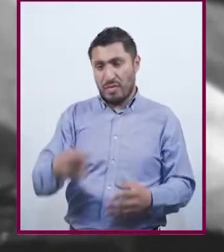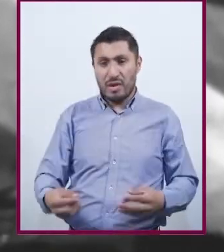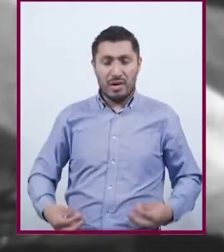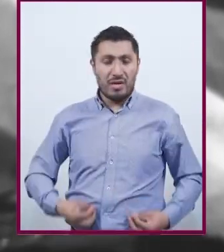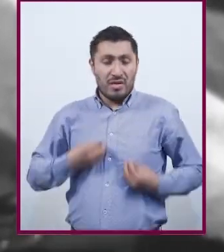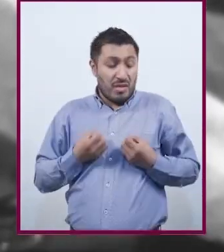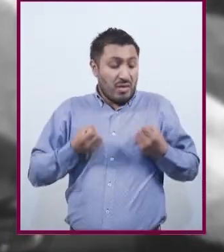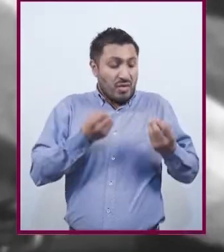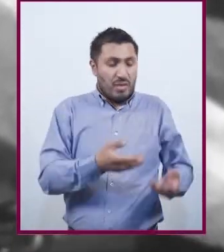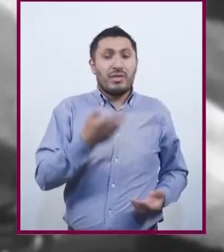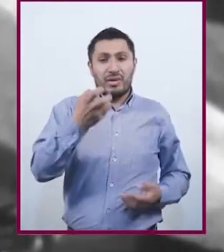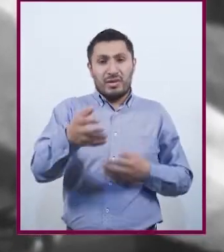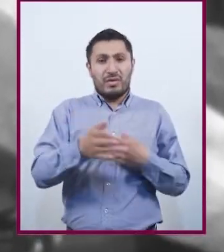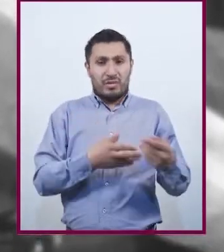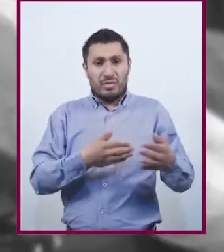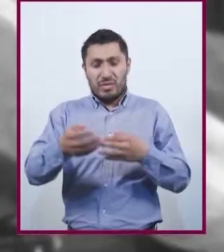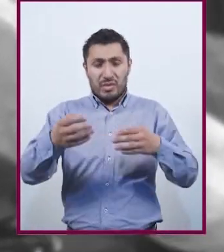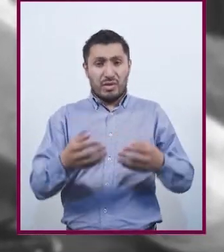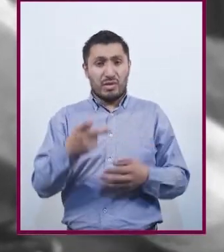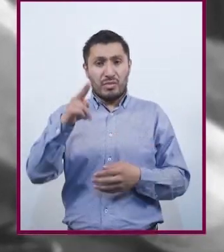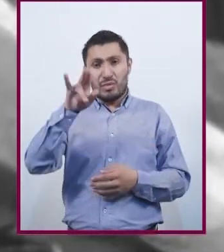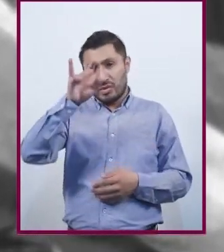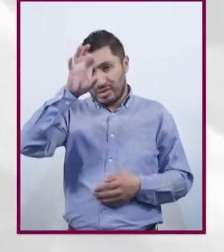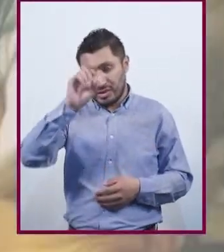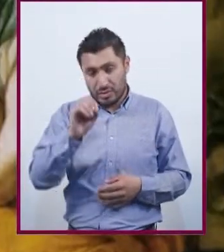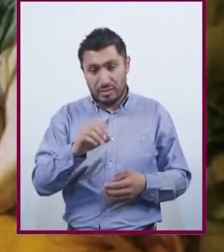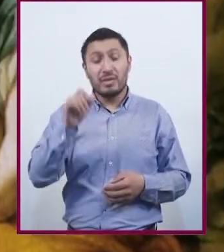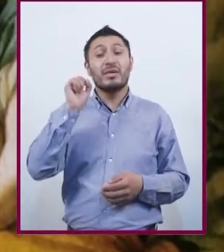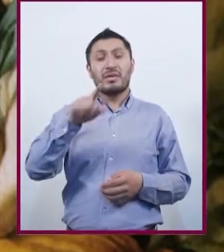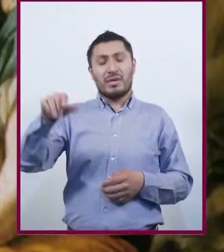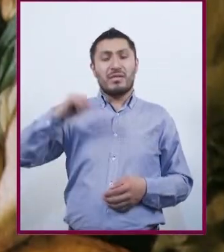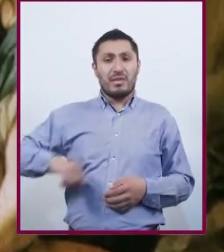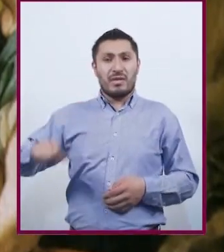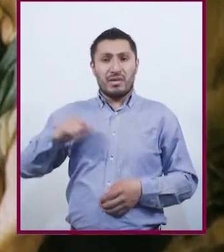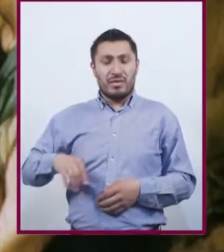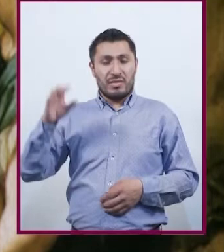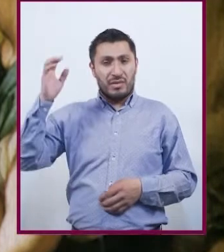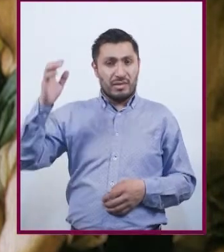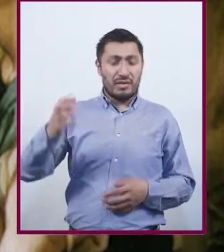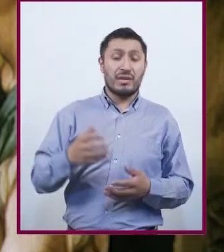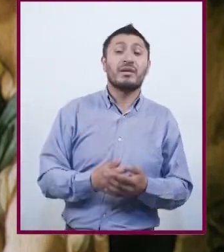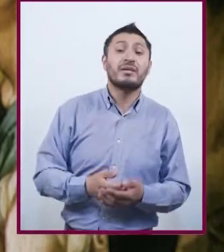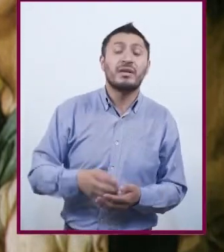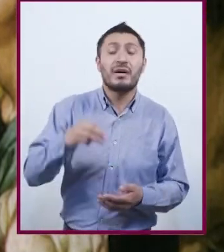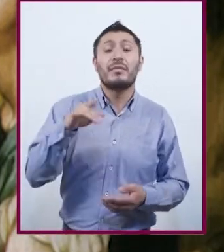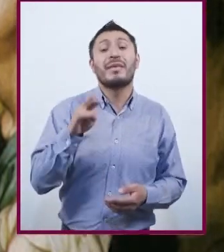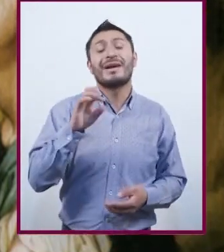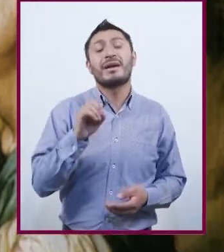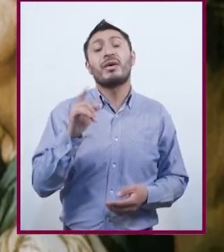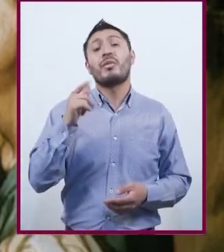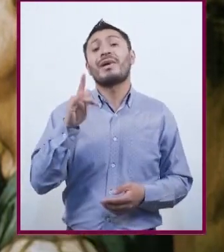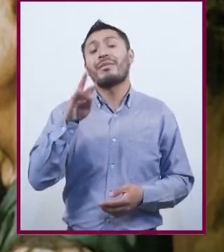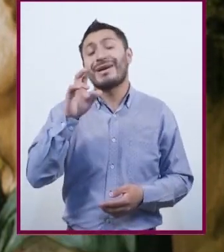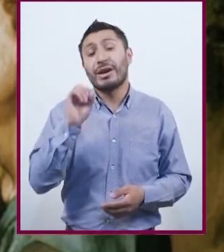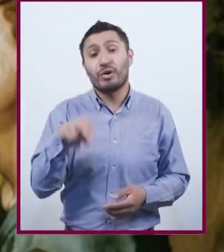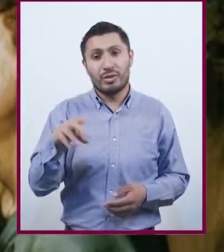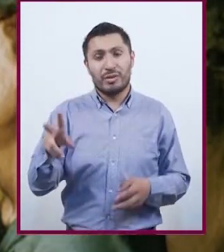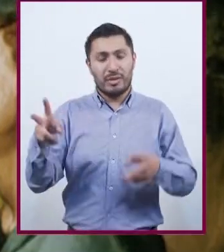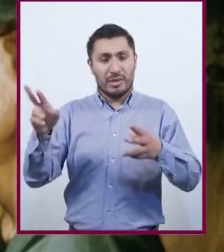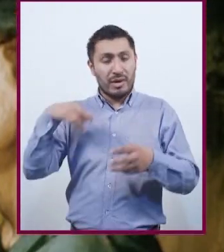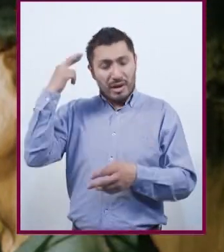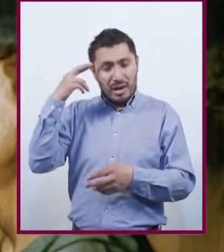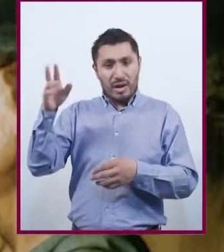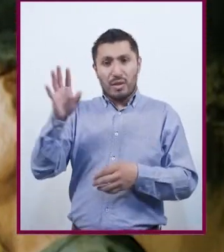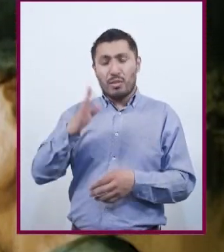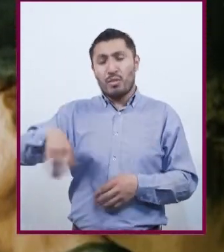monstruo. De ahí lo de moderno Prometeo. También en la antigüedad clásica hallamos el mito de Pigmalión, un rey de